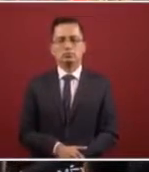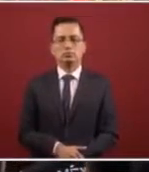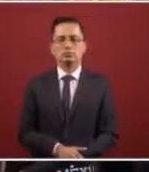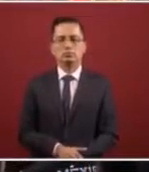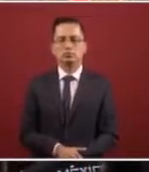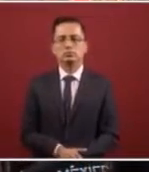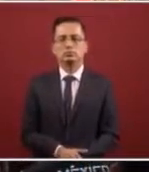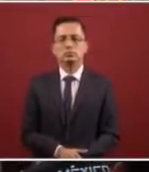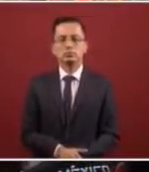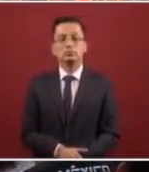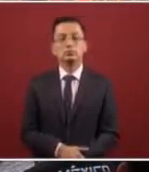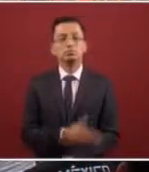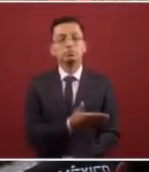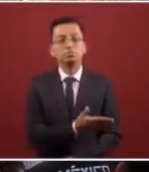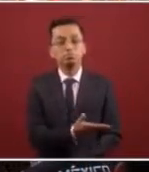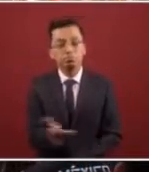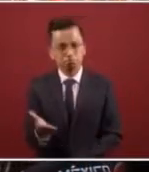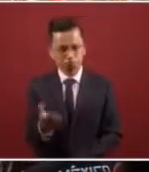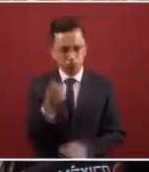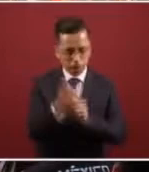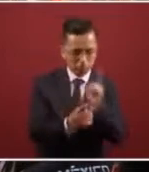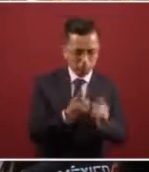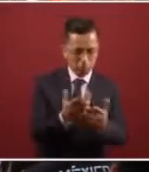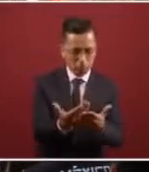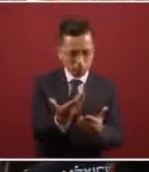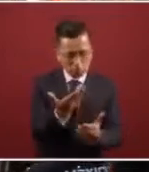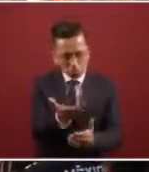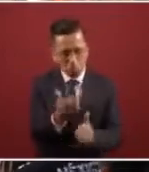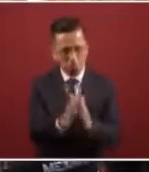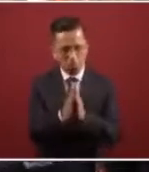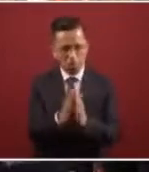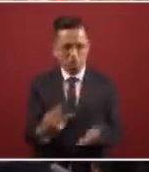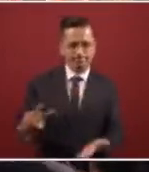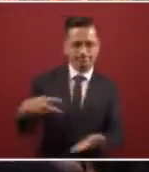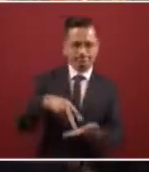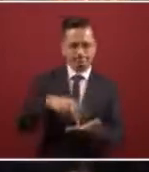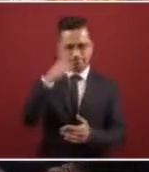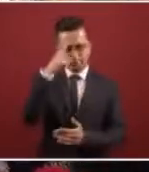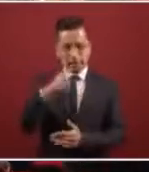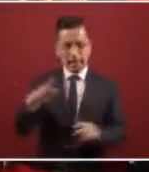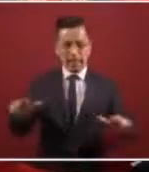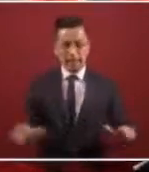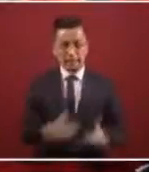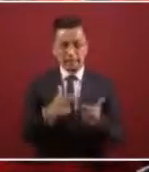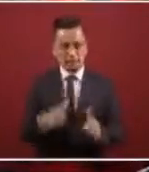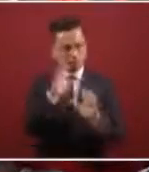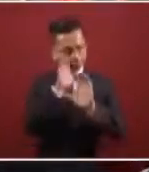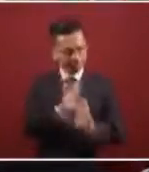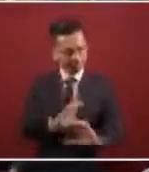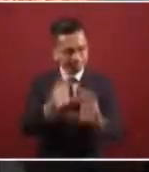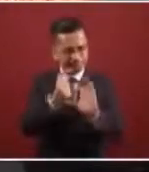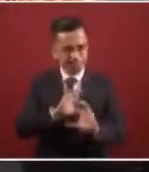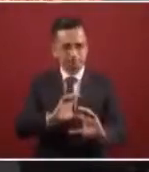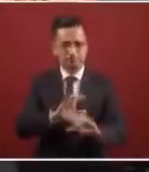Invitamos a todos los atletas que nos acompañan a ponerse de pie para entonar nuestro himno nacional mexicano.